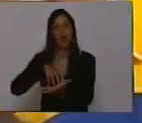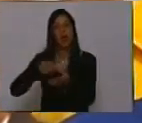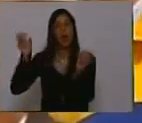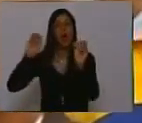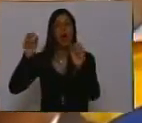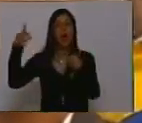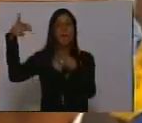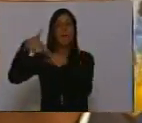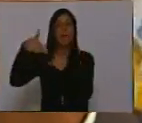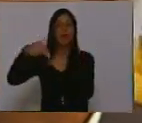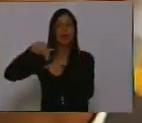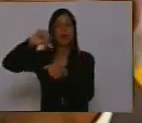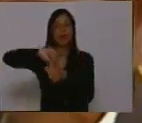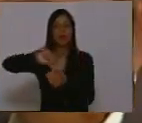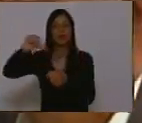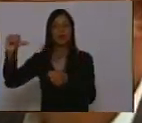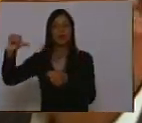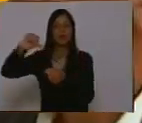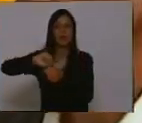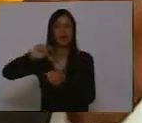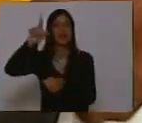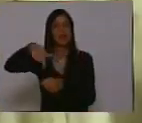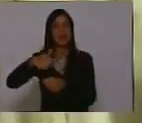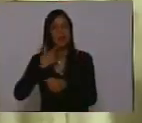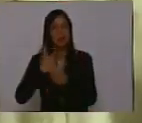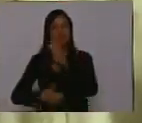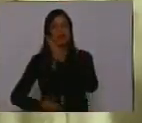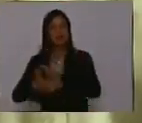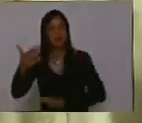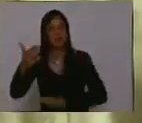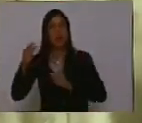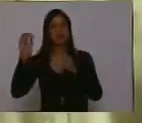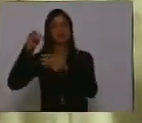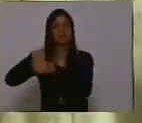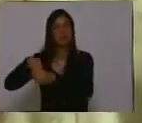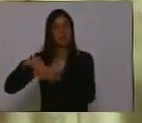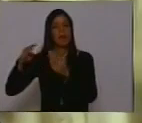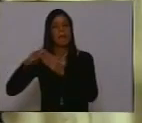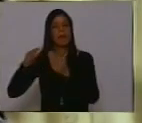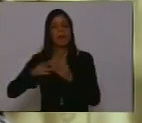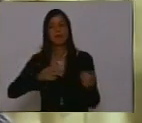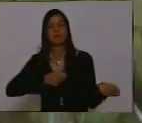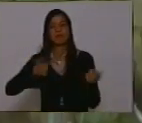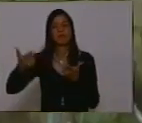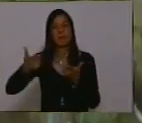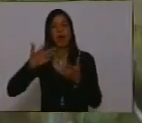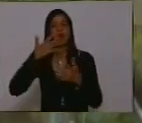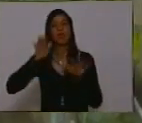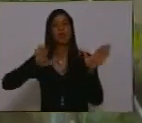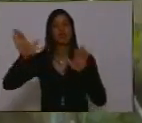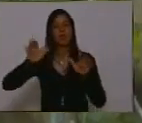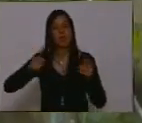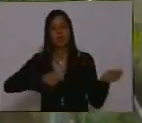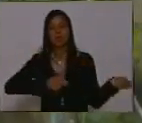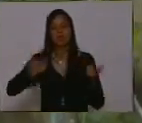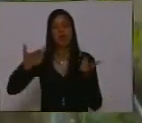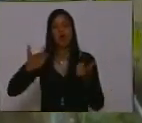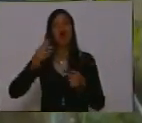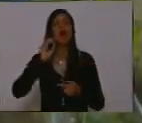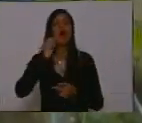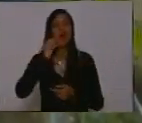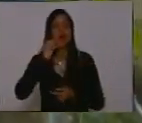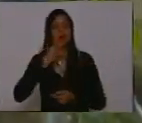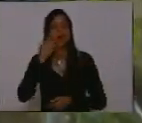del Orinoco, que tiene el nombre del comandante Chávez, migrar hacia las zonas de nuevos desarrollos turísticos. Nosotros estamos seguros